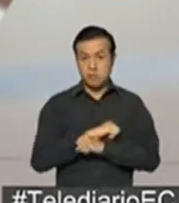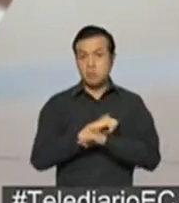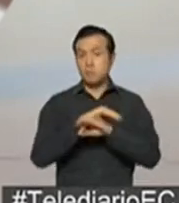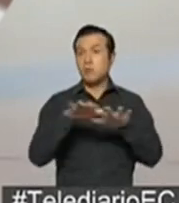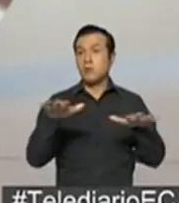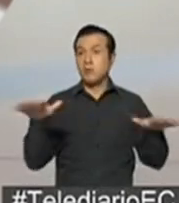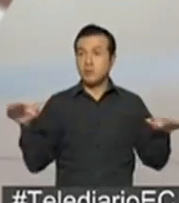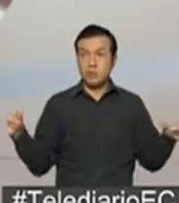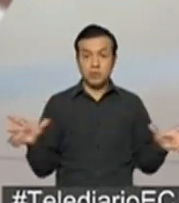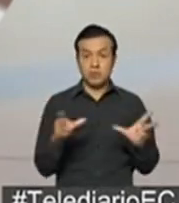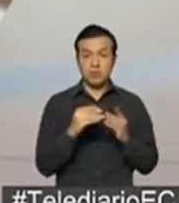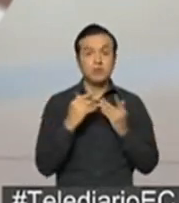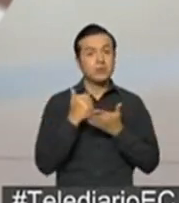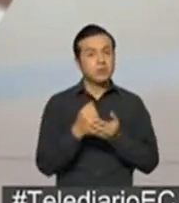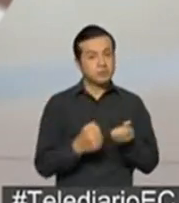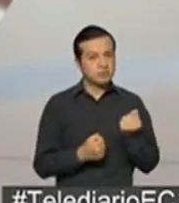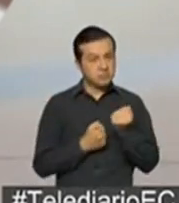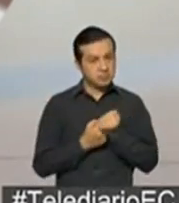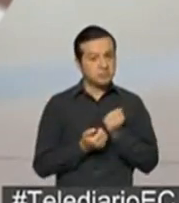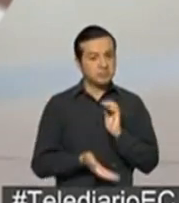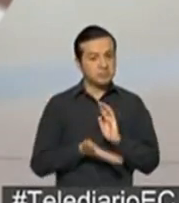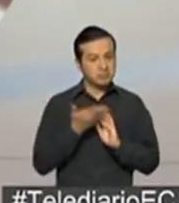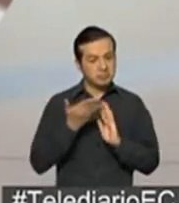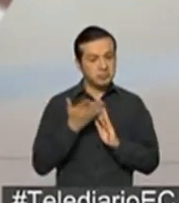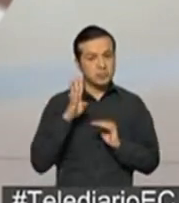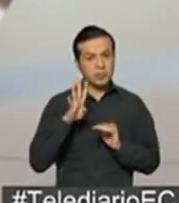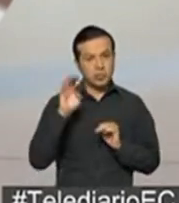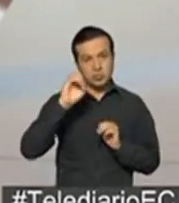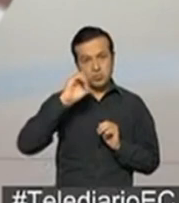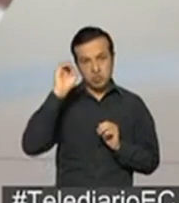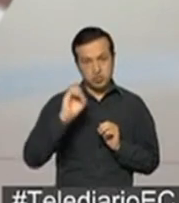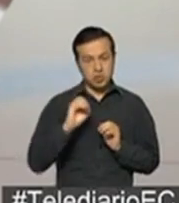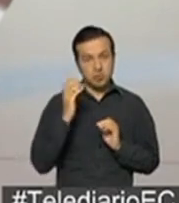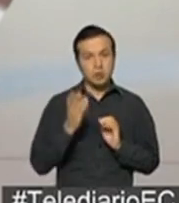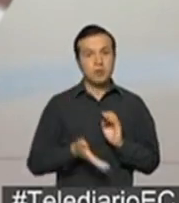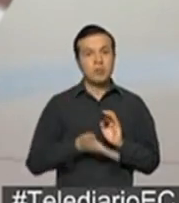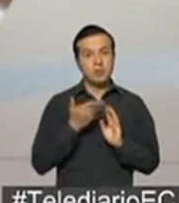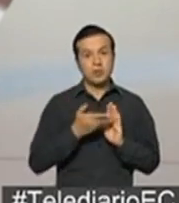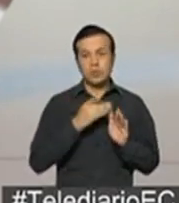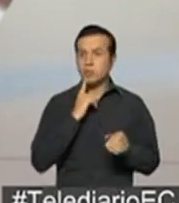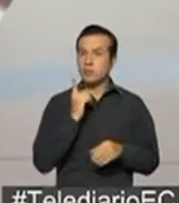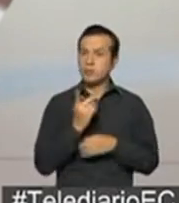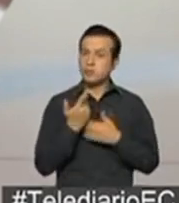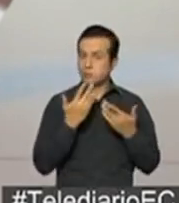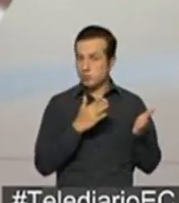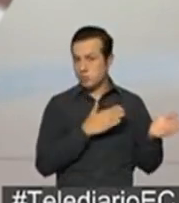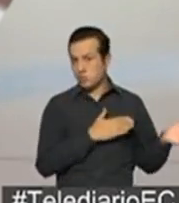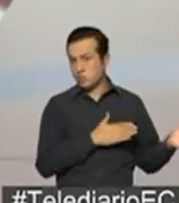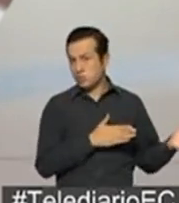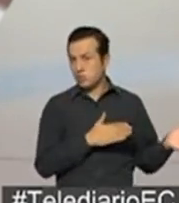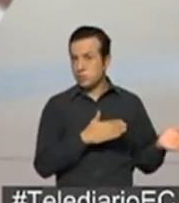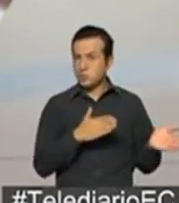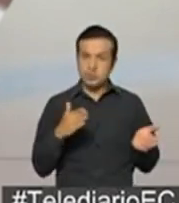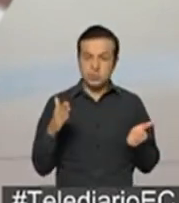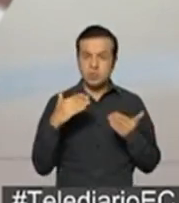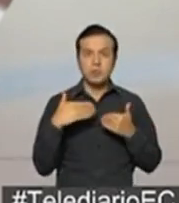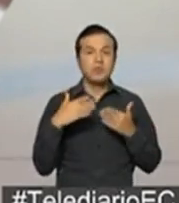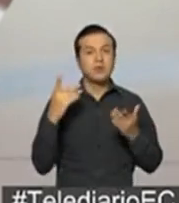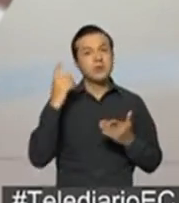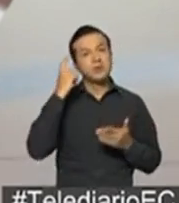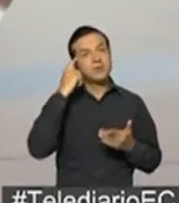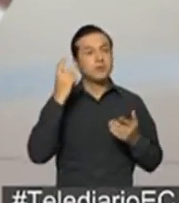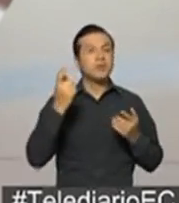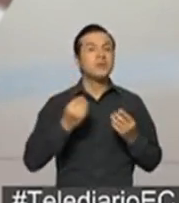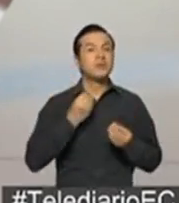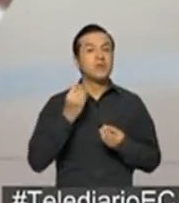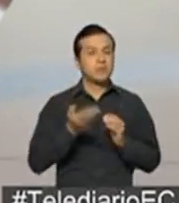internacionales, nos ha dado resultados en un crecimiento de un 4% este año, con el que vamos a finalizar, y abrirnos la perspectiva